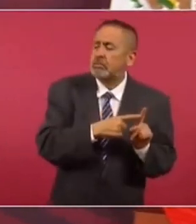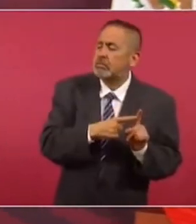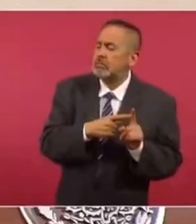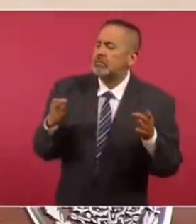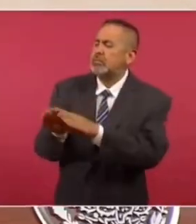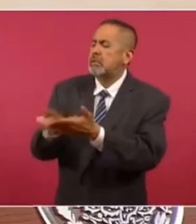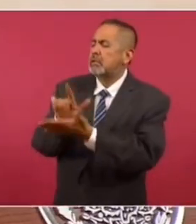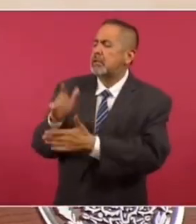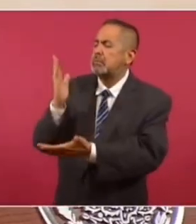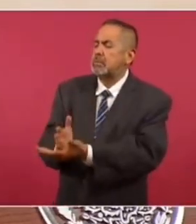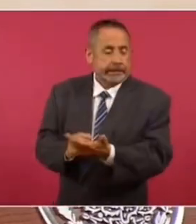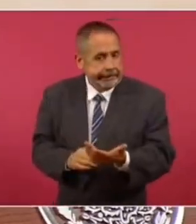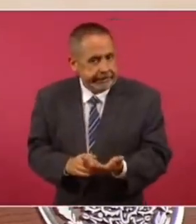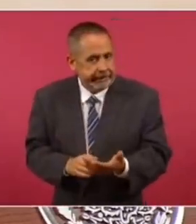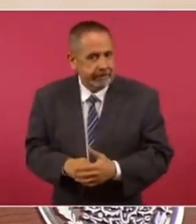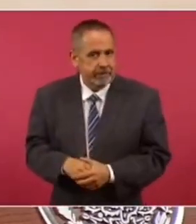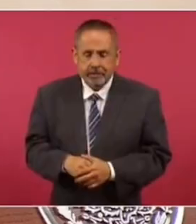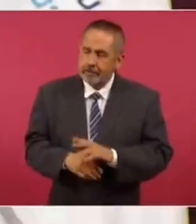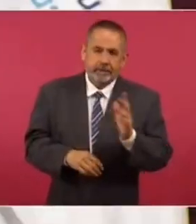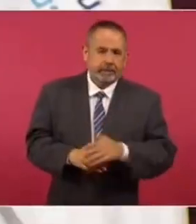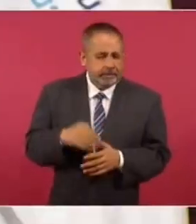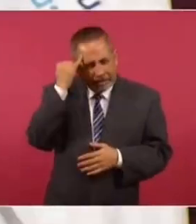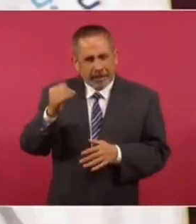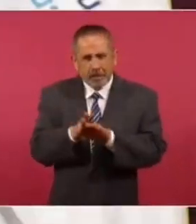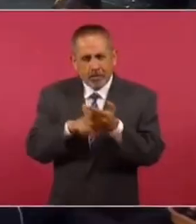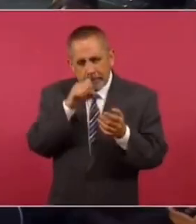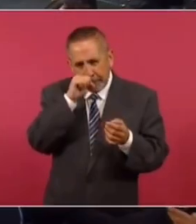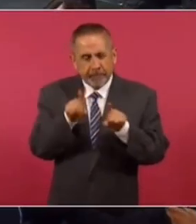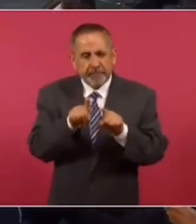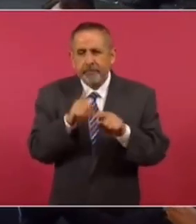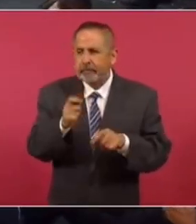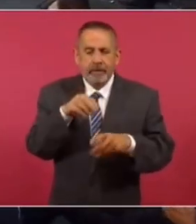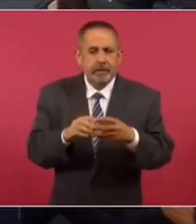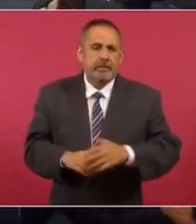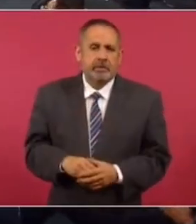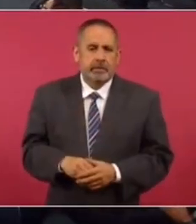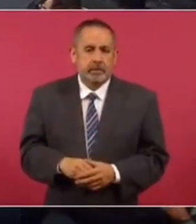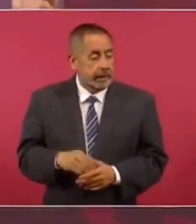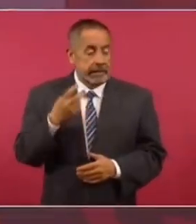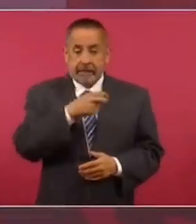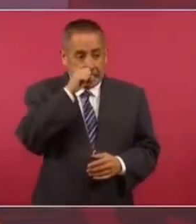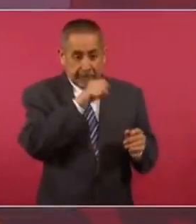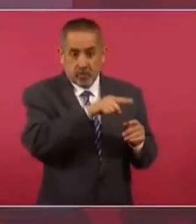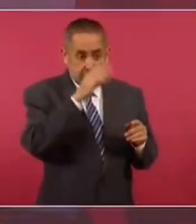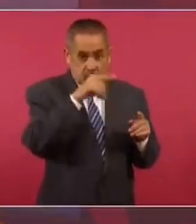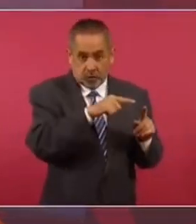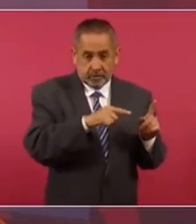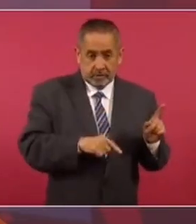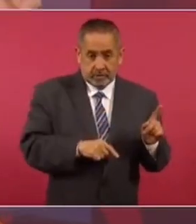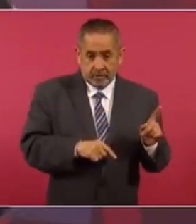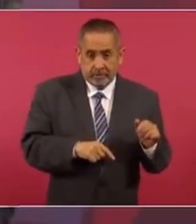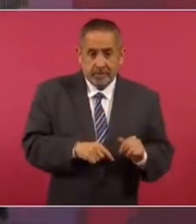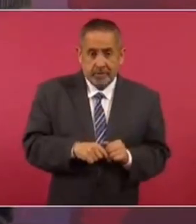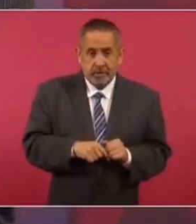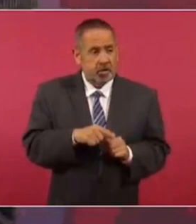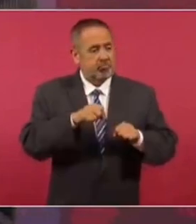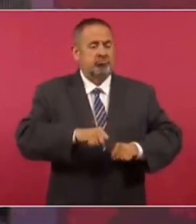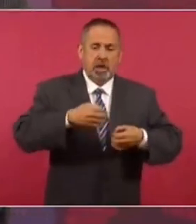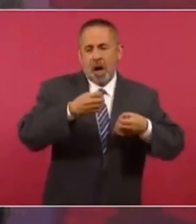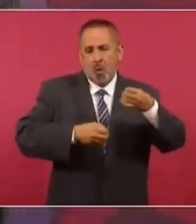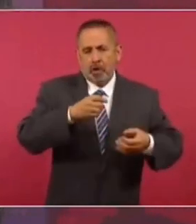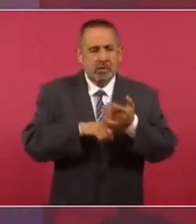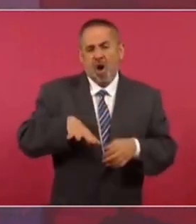suspenda una ley, pues ya se pueden imaginar lo que eso implica. Bueno, si ese mismo señor, con facultades